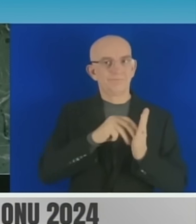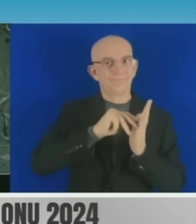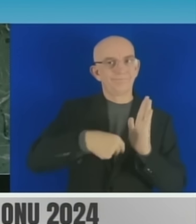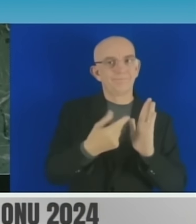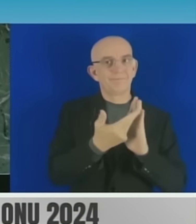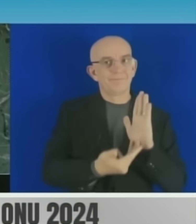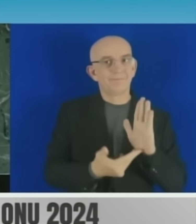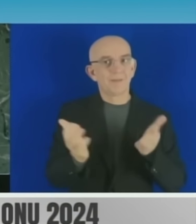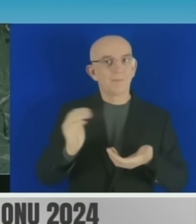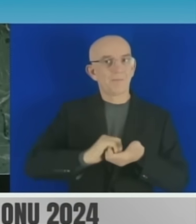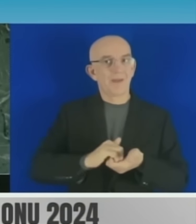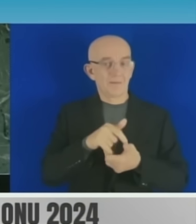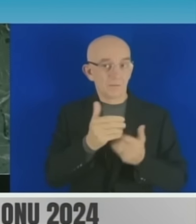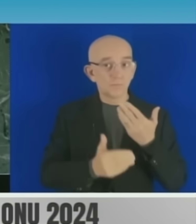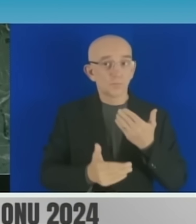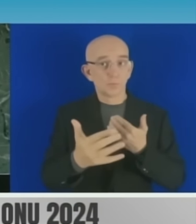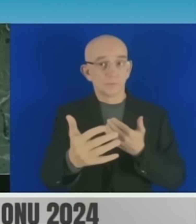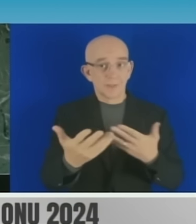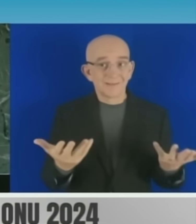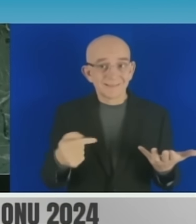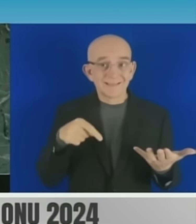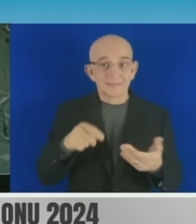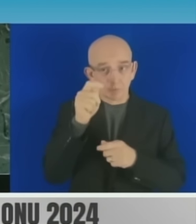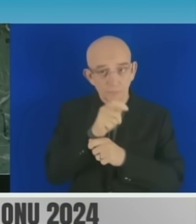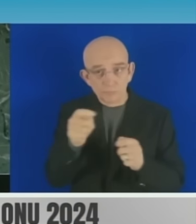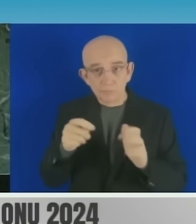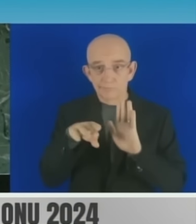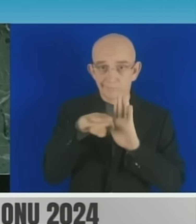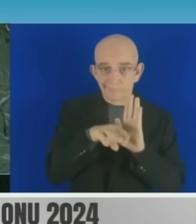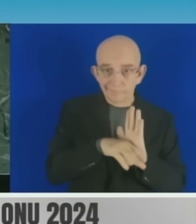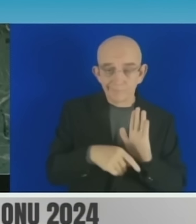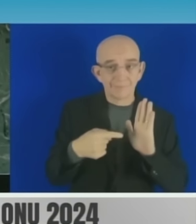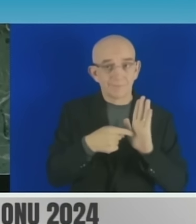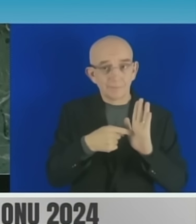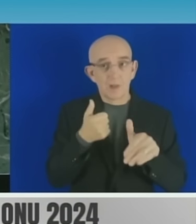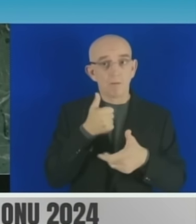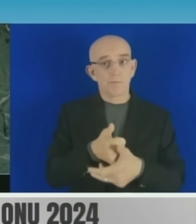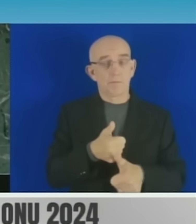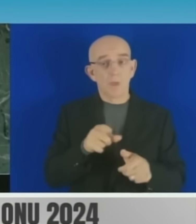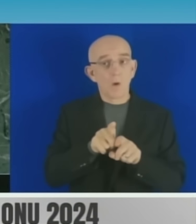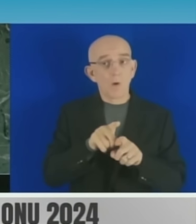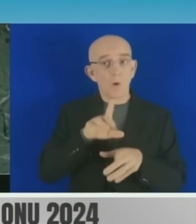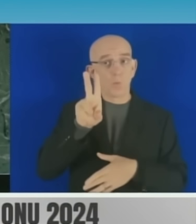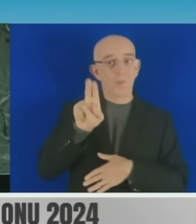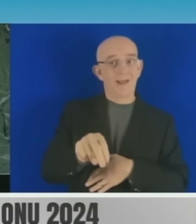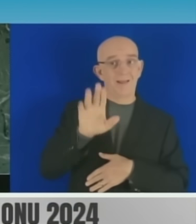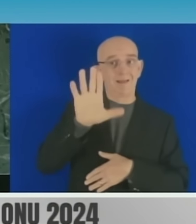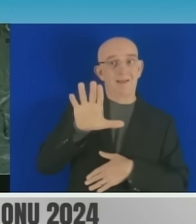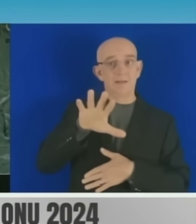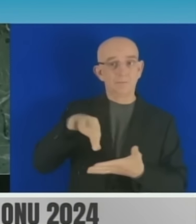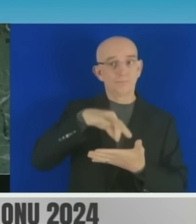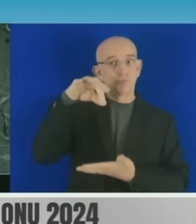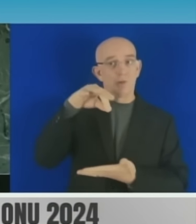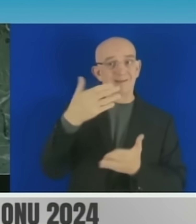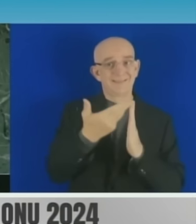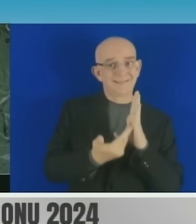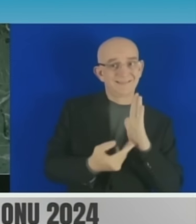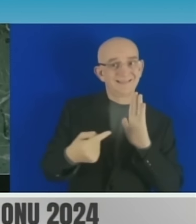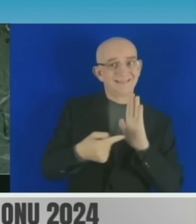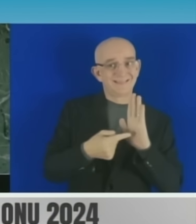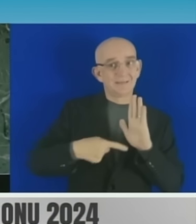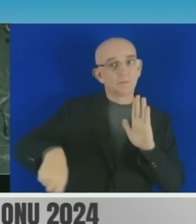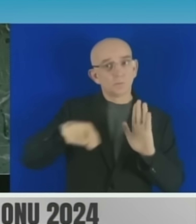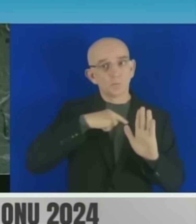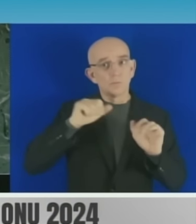Unidas. En el entendimiento de que es crucial que nos comprometamos a fortalecer el multilateralismo, así como a